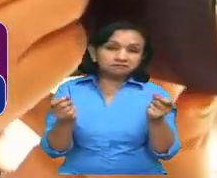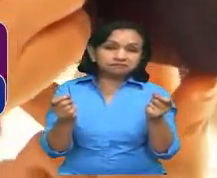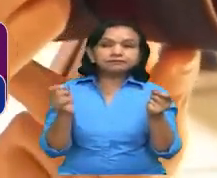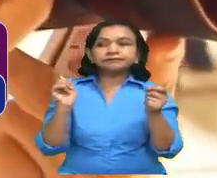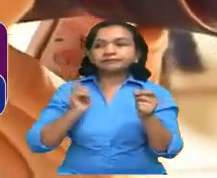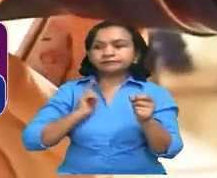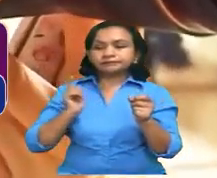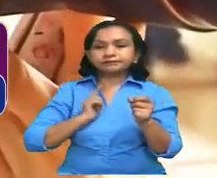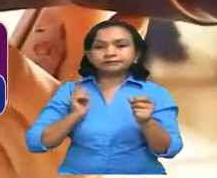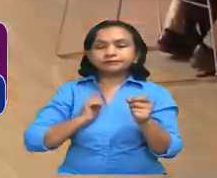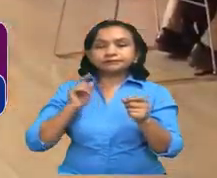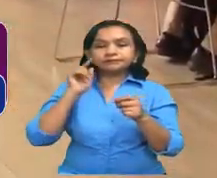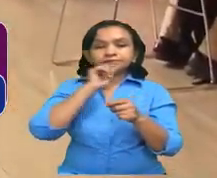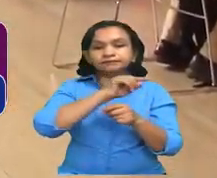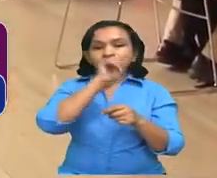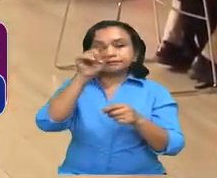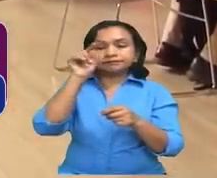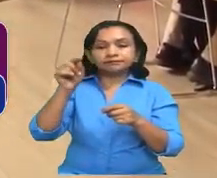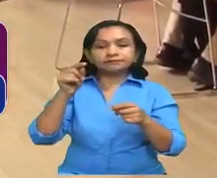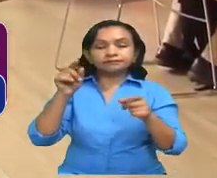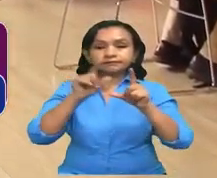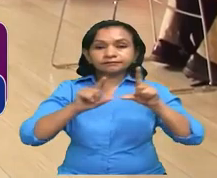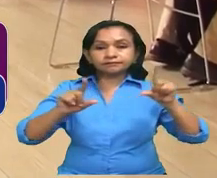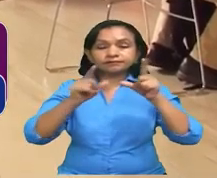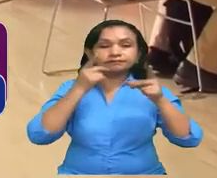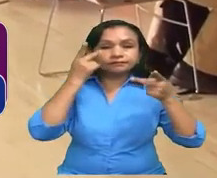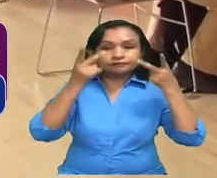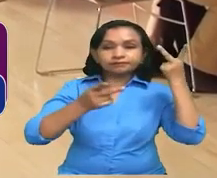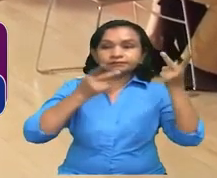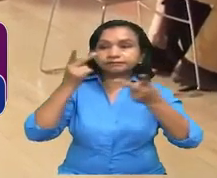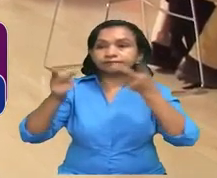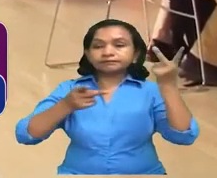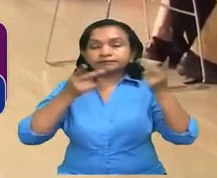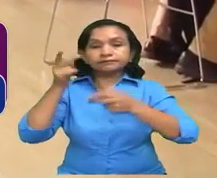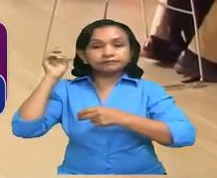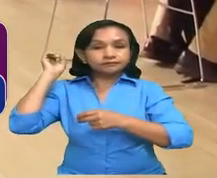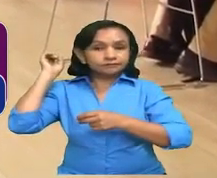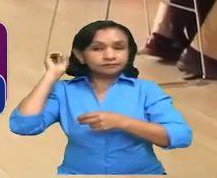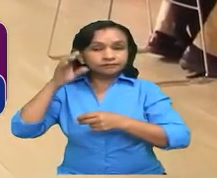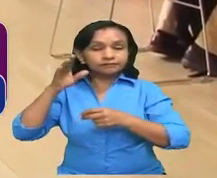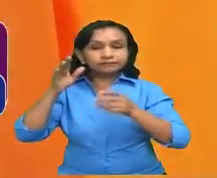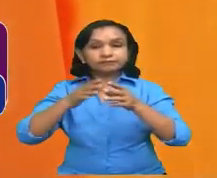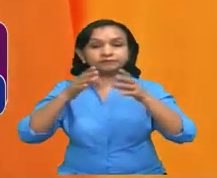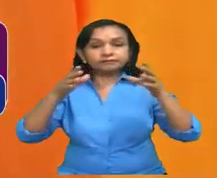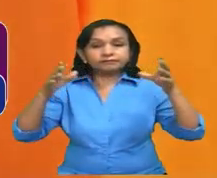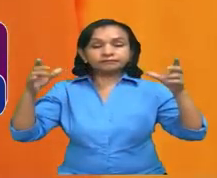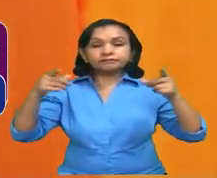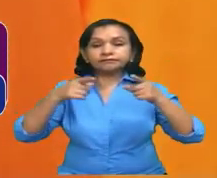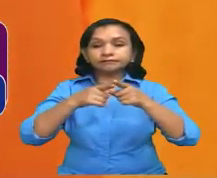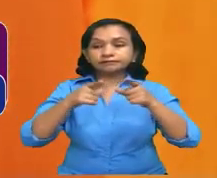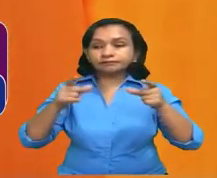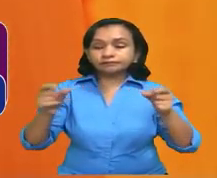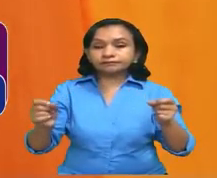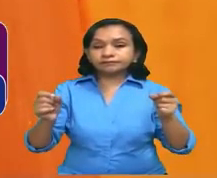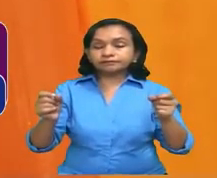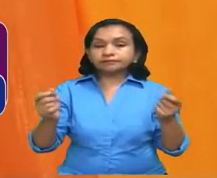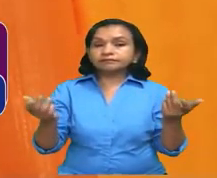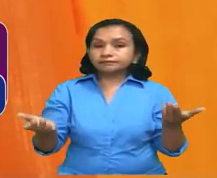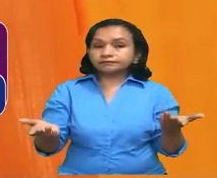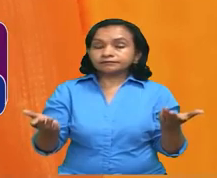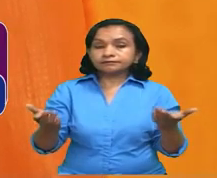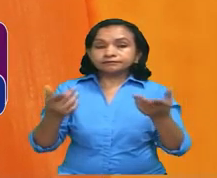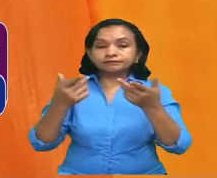nicaragüenses visitan el puerto y es uno de los puntos o íconos que siempre visita el que viene a la ciudad. Antes no había